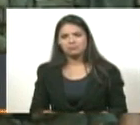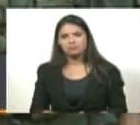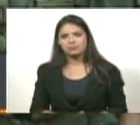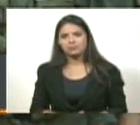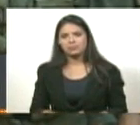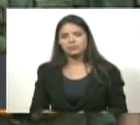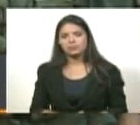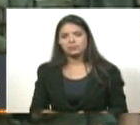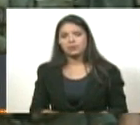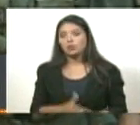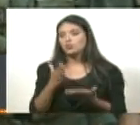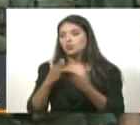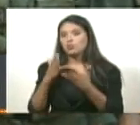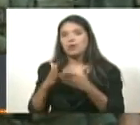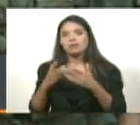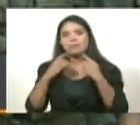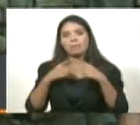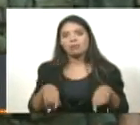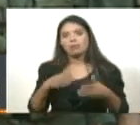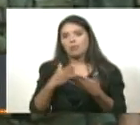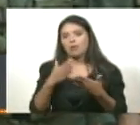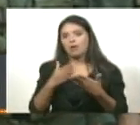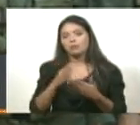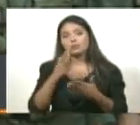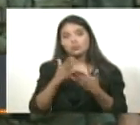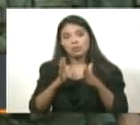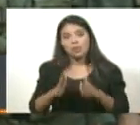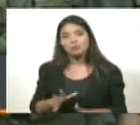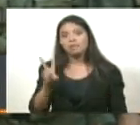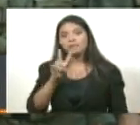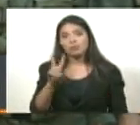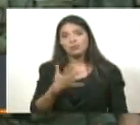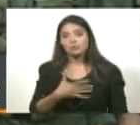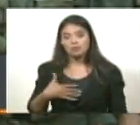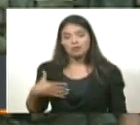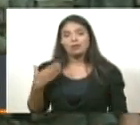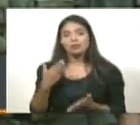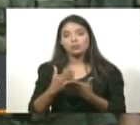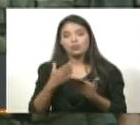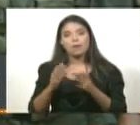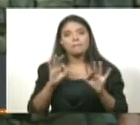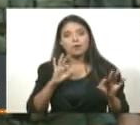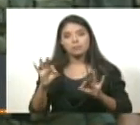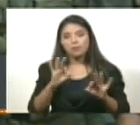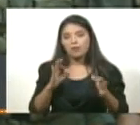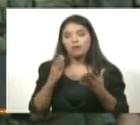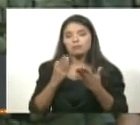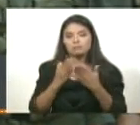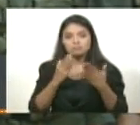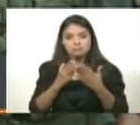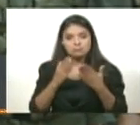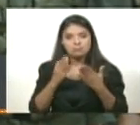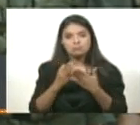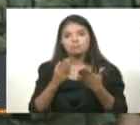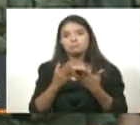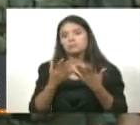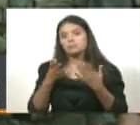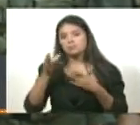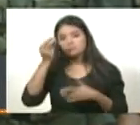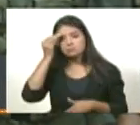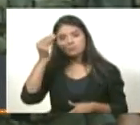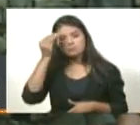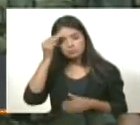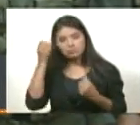el semestre completo a estudiantes venezolanos que quieren estudiar para prepararse, para